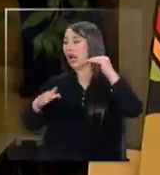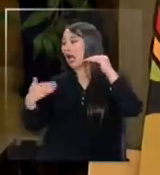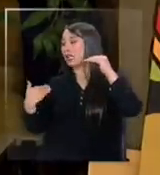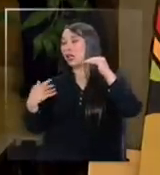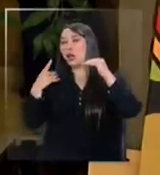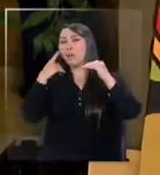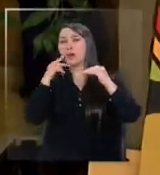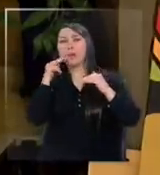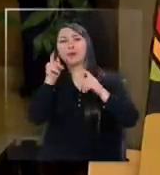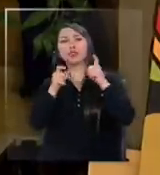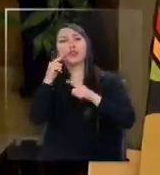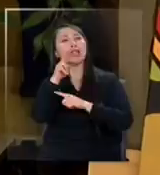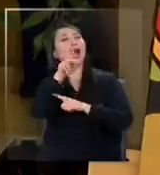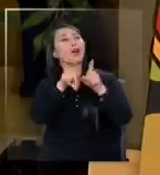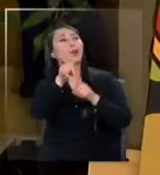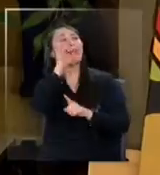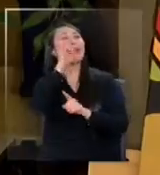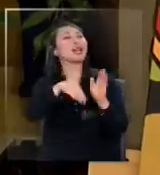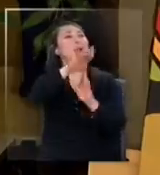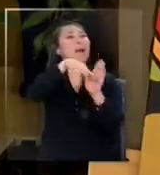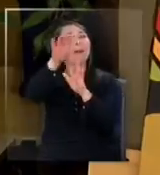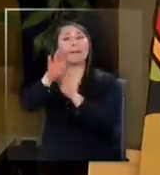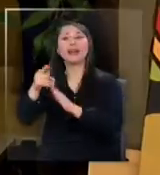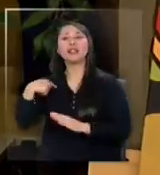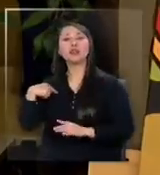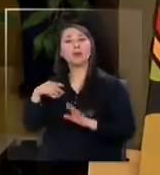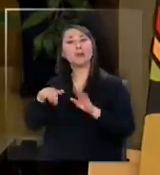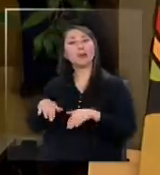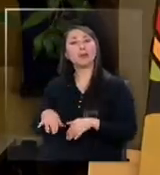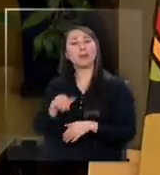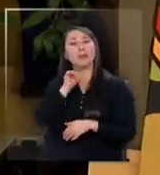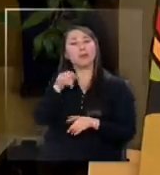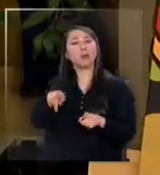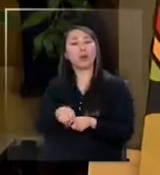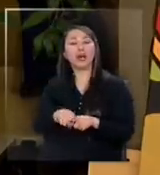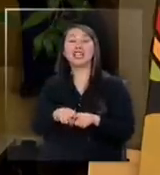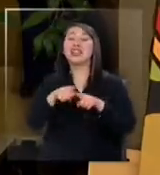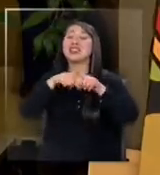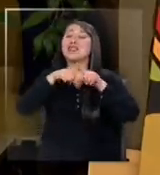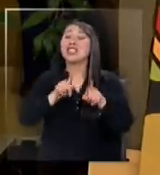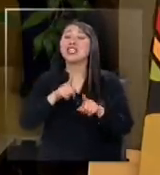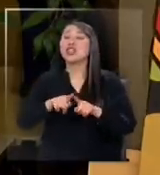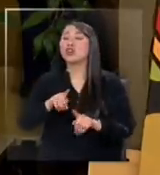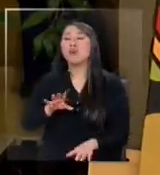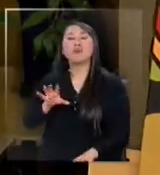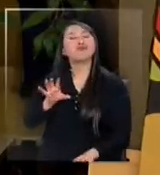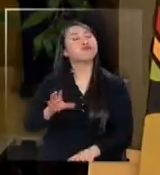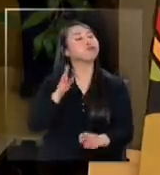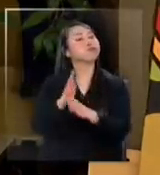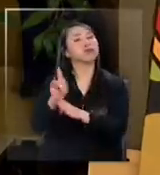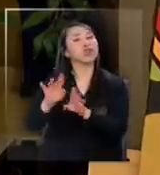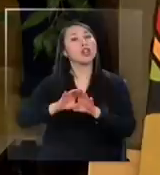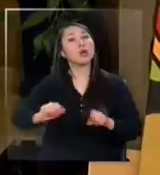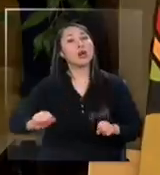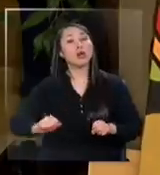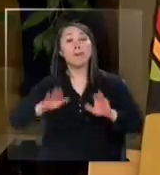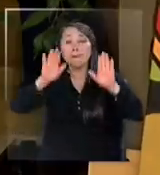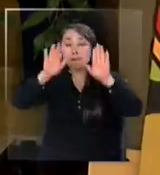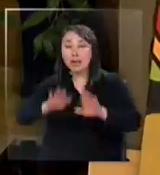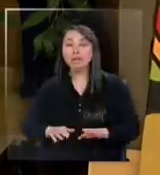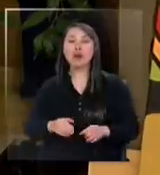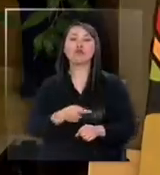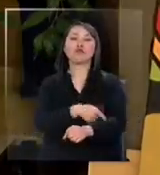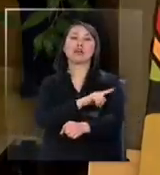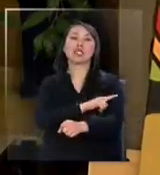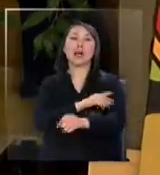algunos nomás y al resto no le llegó. Y una cosa muy distinta, repudiable y condenable, y ahí no hay que tener ambigüedades. Con la misma fuerza con